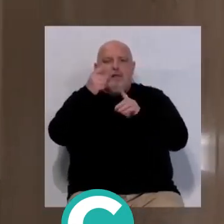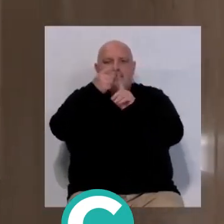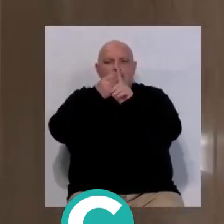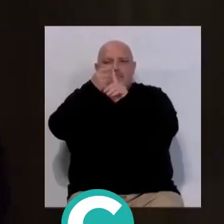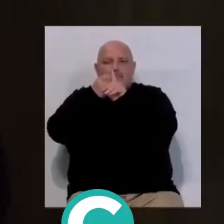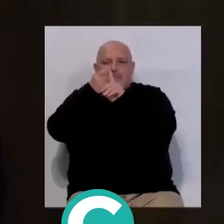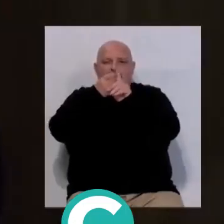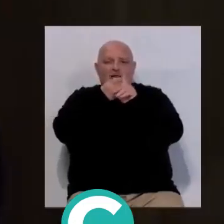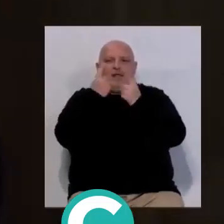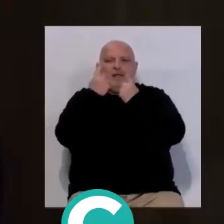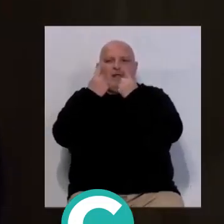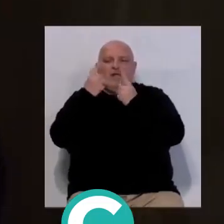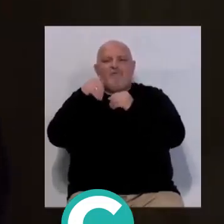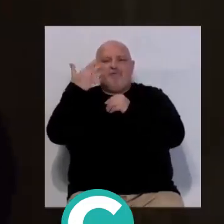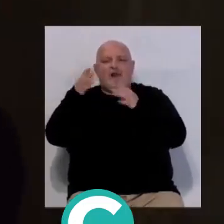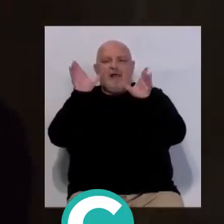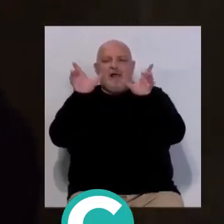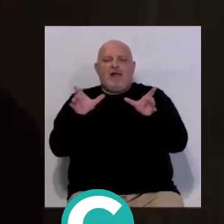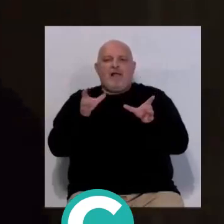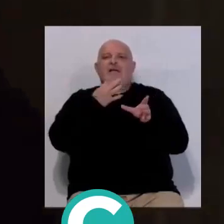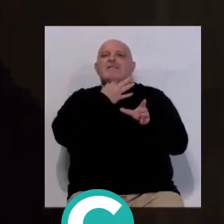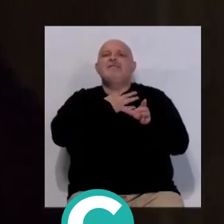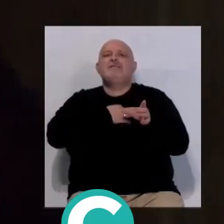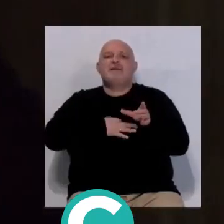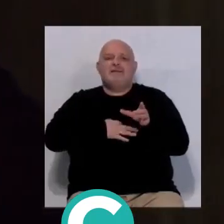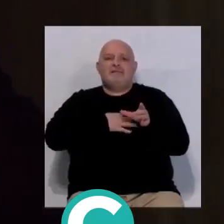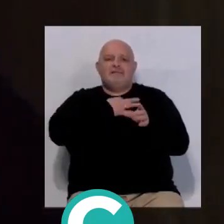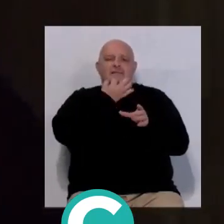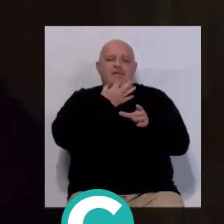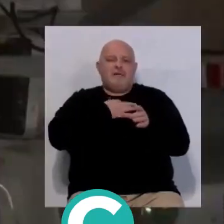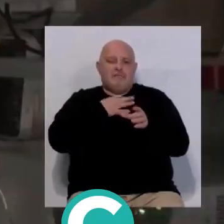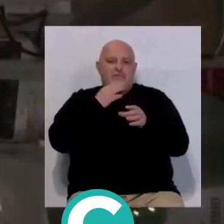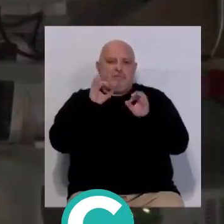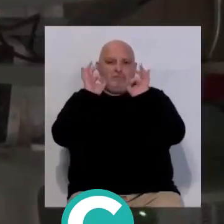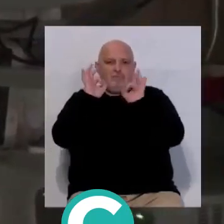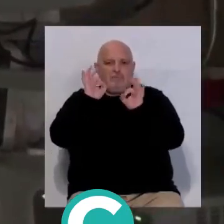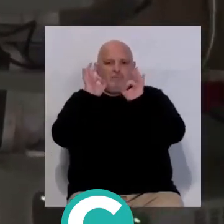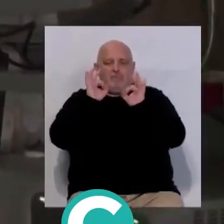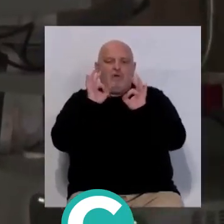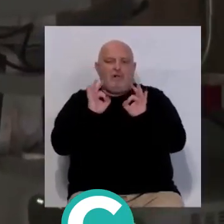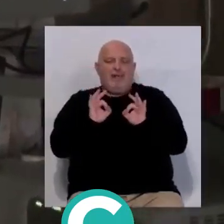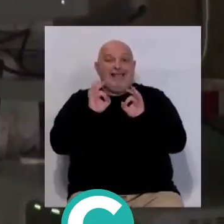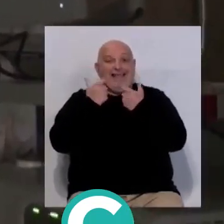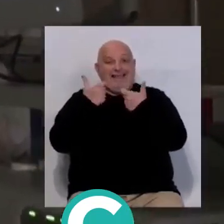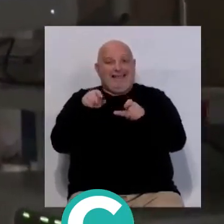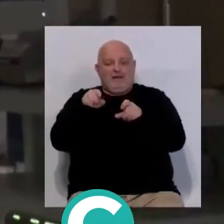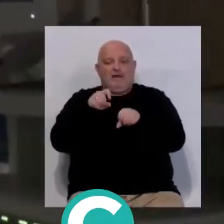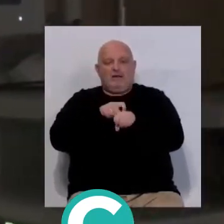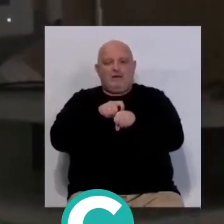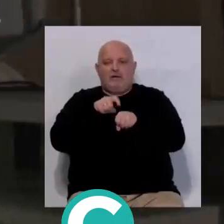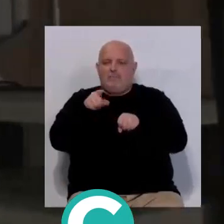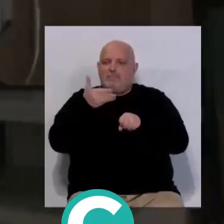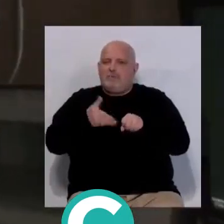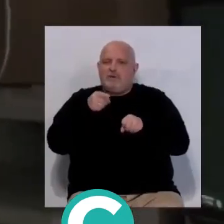de lesiones incluso que están por fuera de la pared de la tráquea y de los bronquios, como por ejemplo los ganglios torácicos, que es de